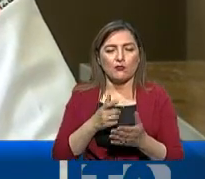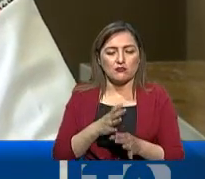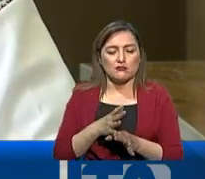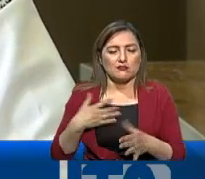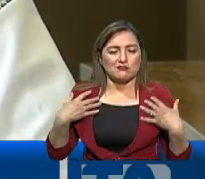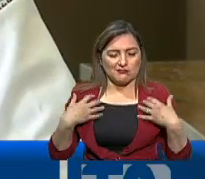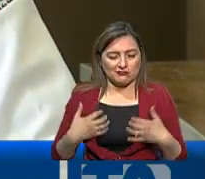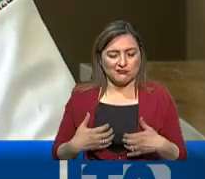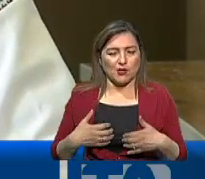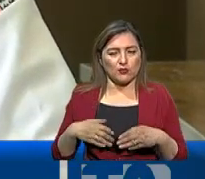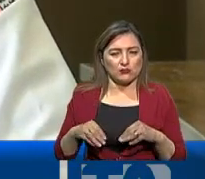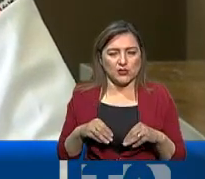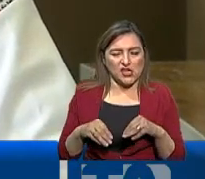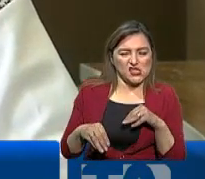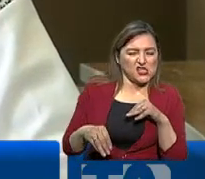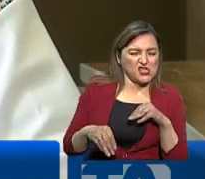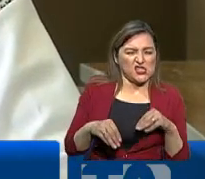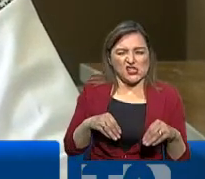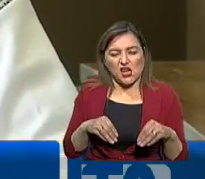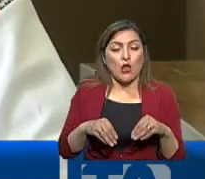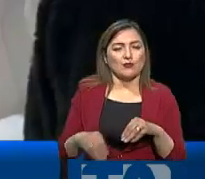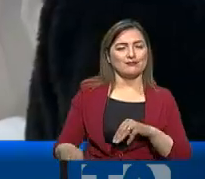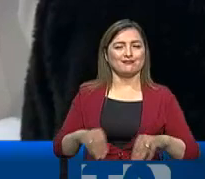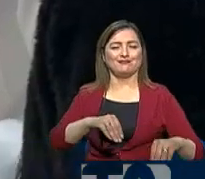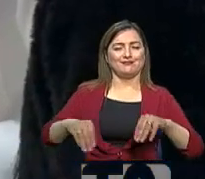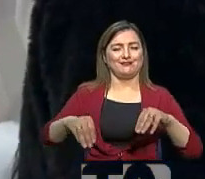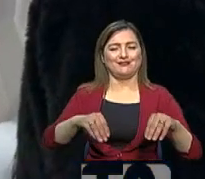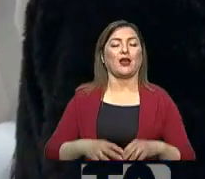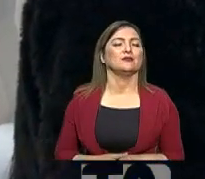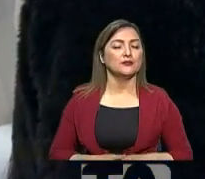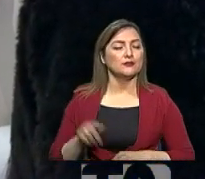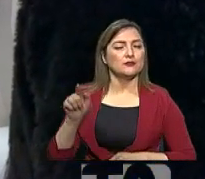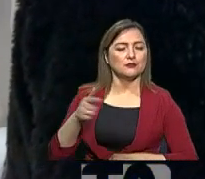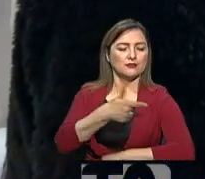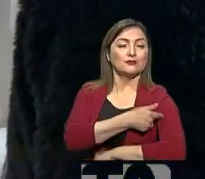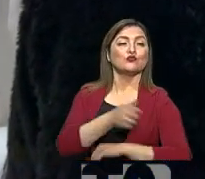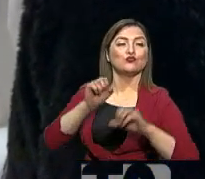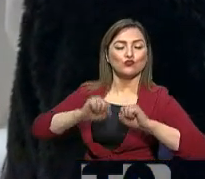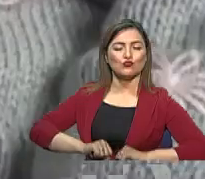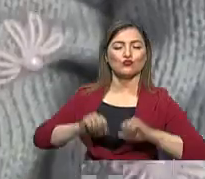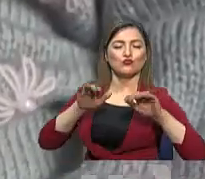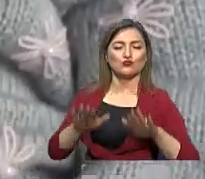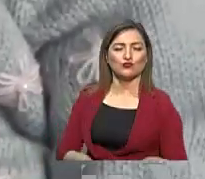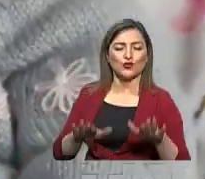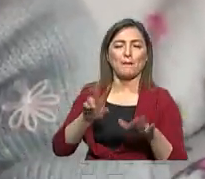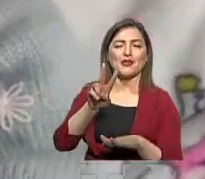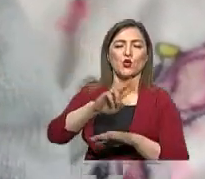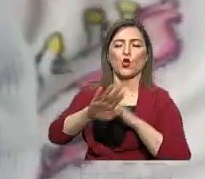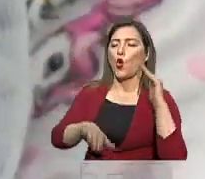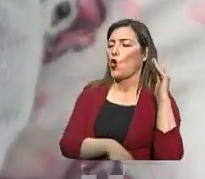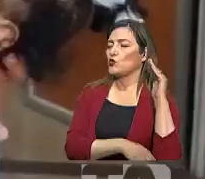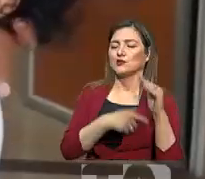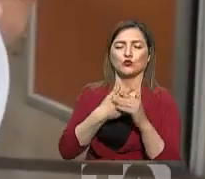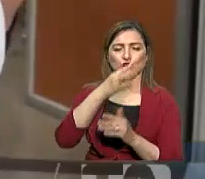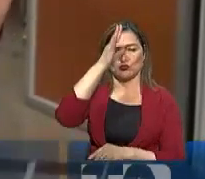motora que es característico de esta enfermedad tras la aplicación de la dosis permanecerán 24 horas internados